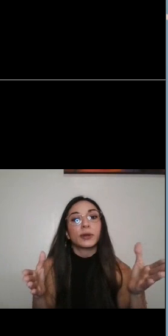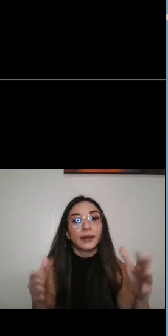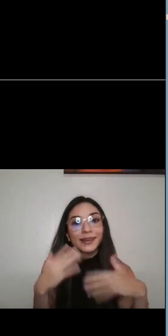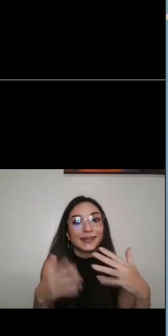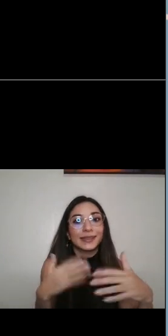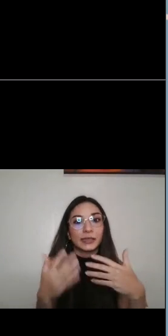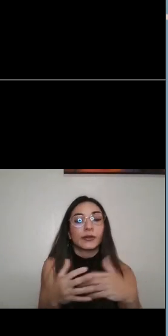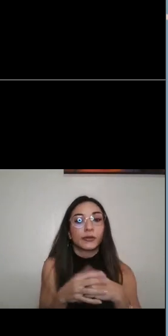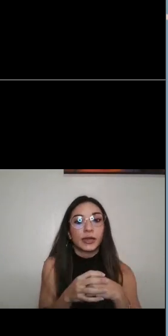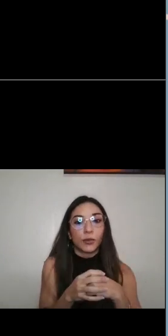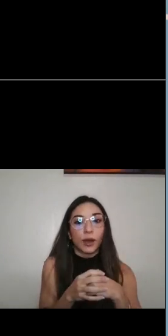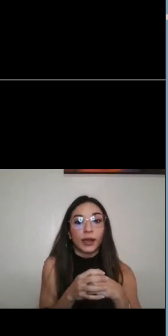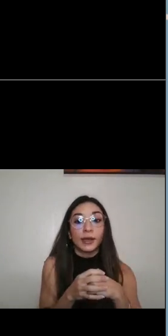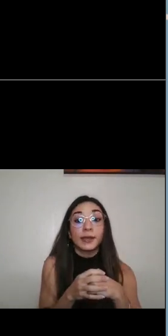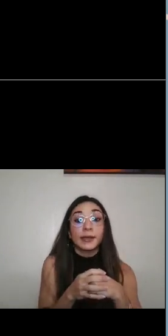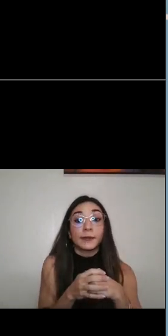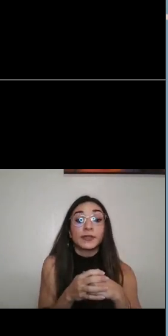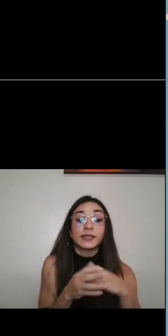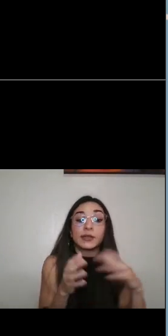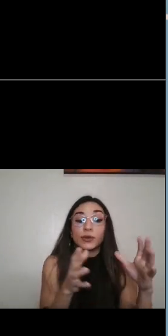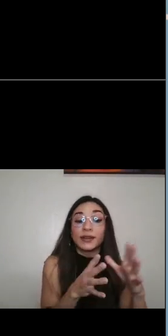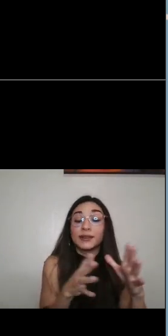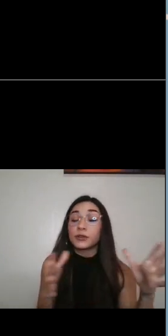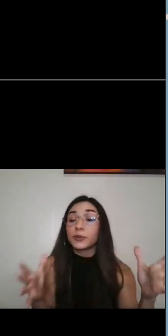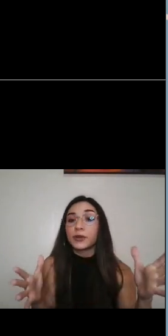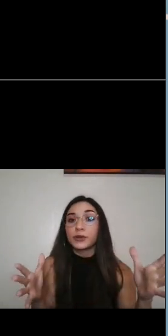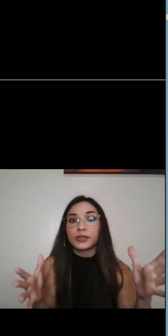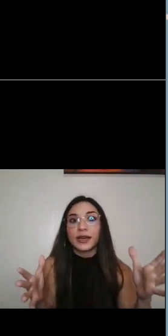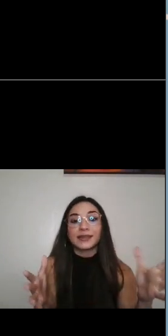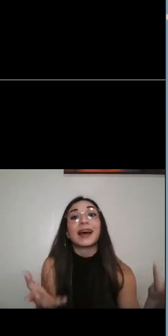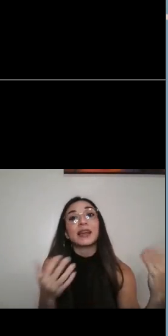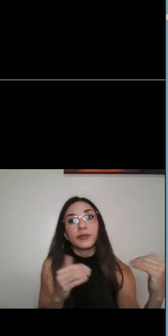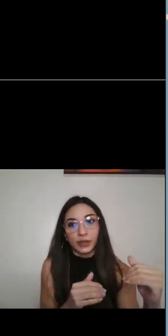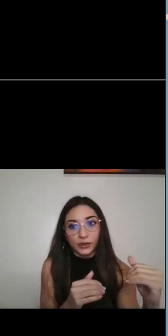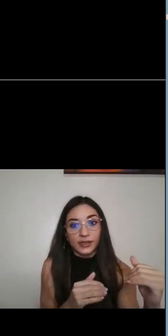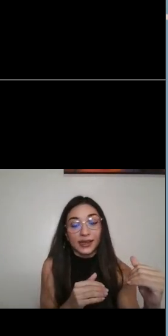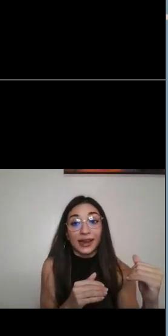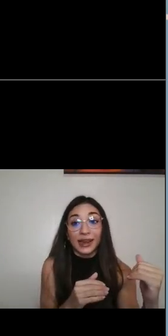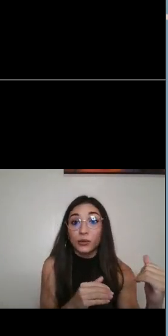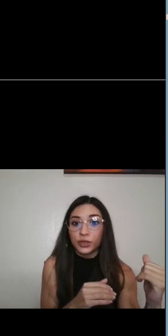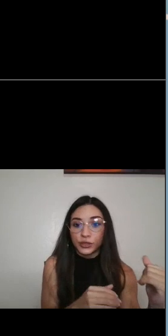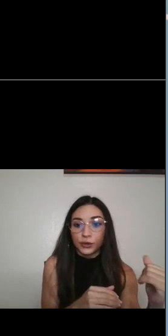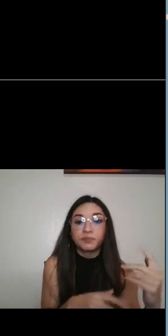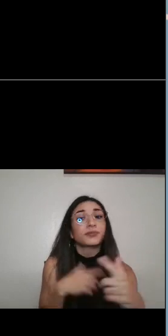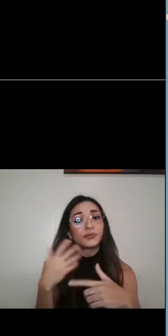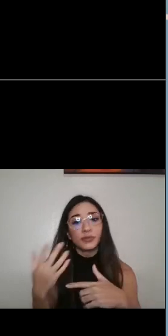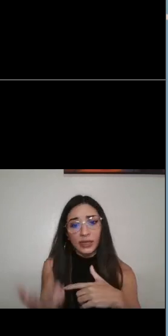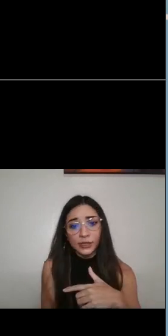dispone para que se desarrolle el lenguaje. Entonces, si durante estos periodos cruciales hay afectaciones